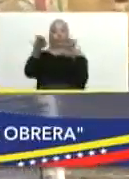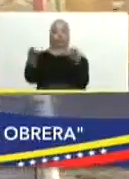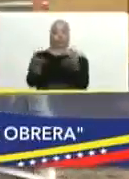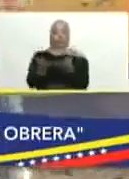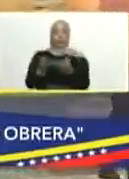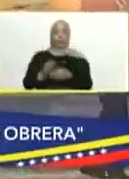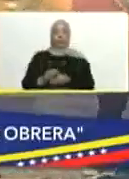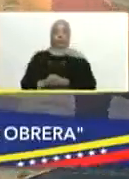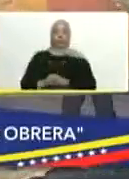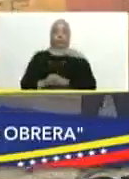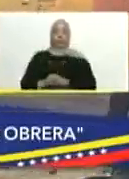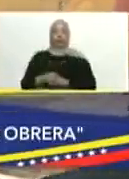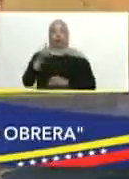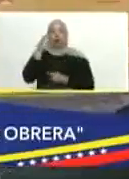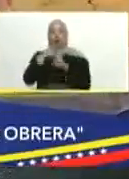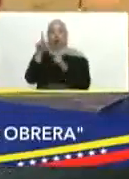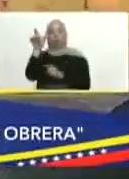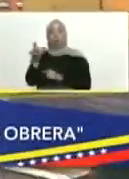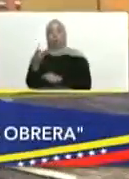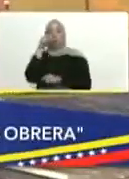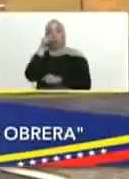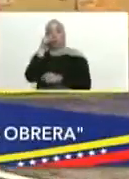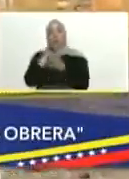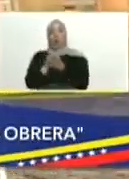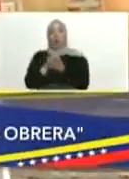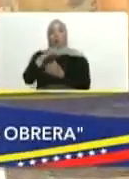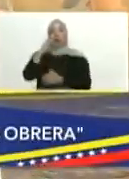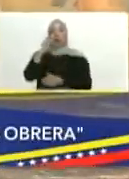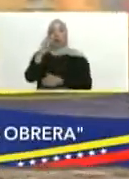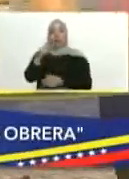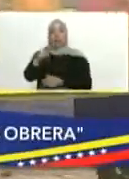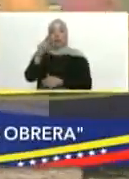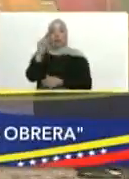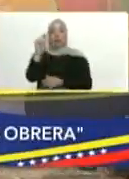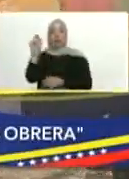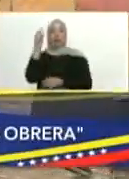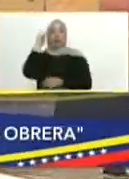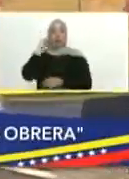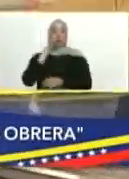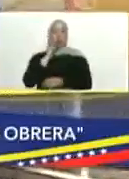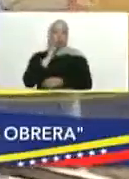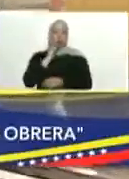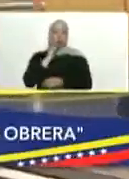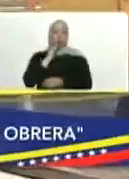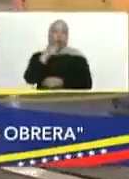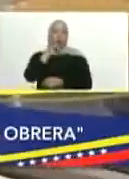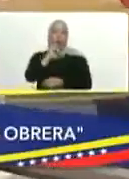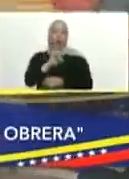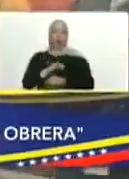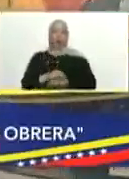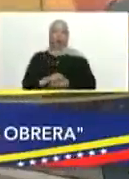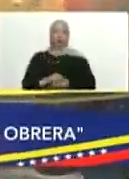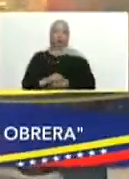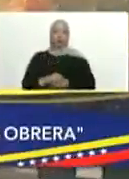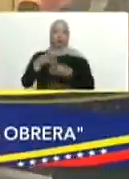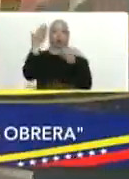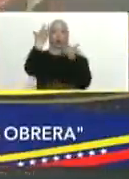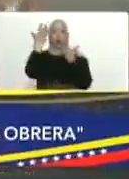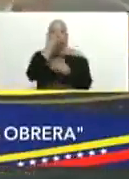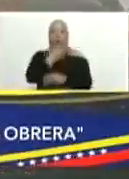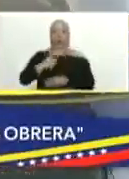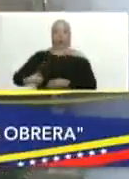Moreno camarada argenis de los cpt Bolívar qué tenemos por aquí argenis Bueno un saludo